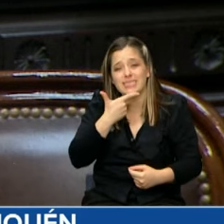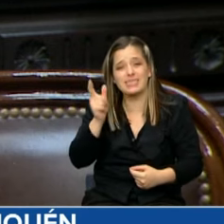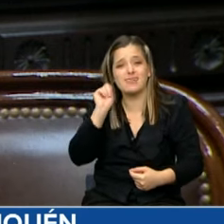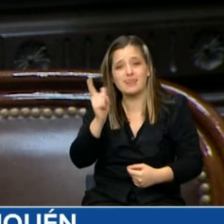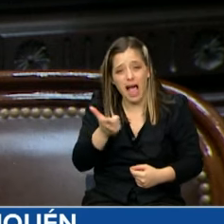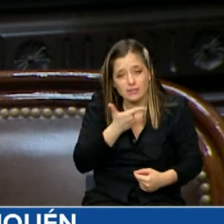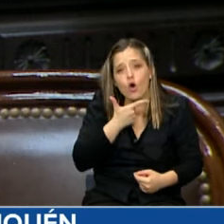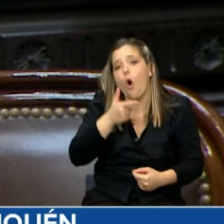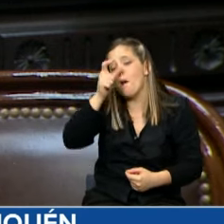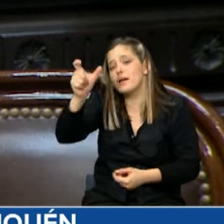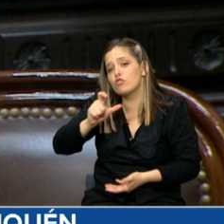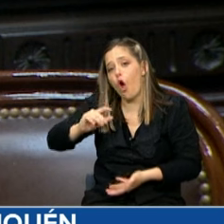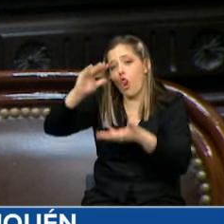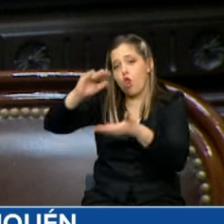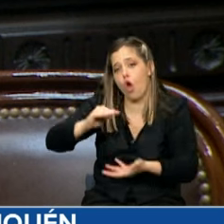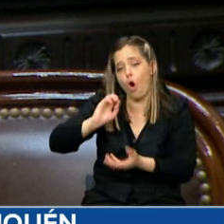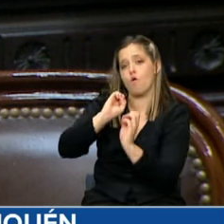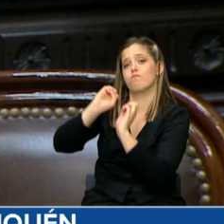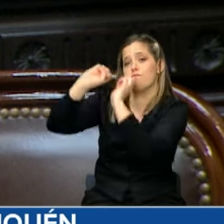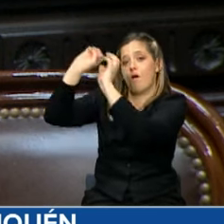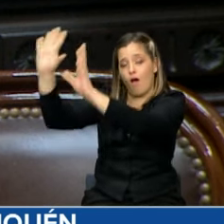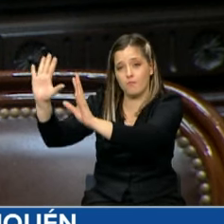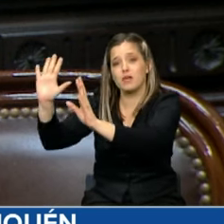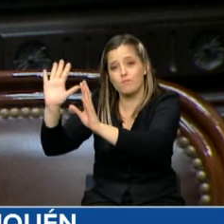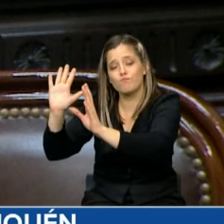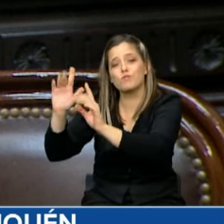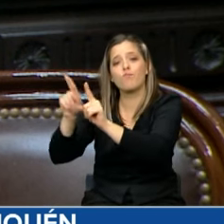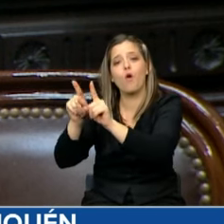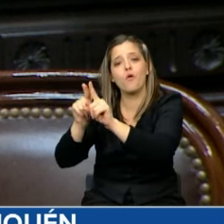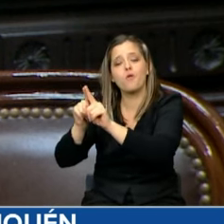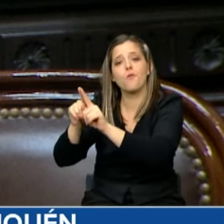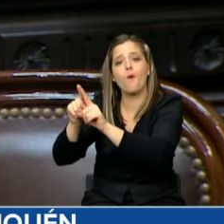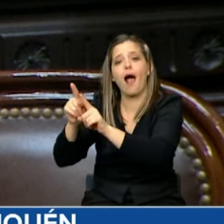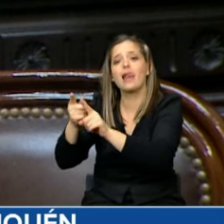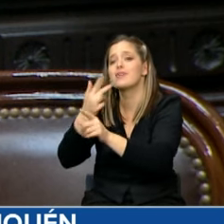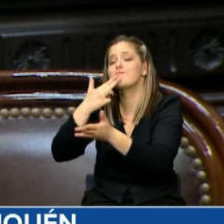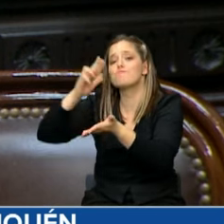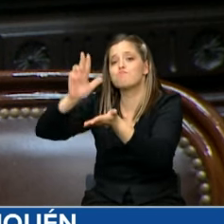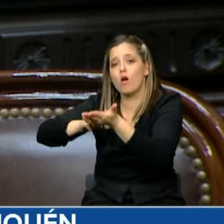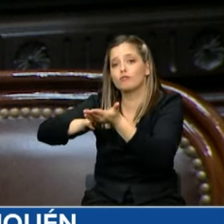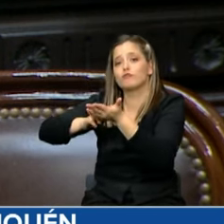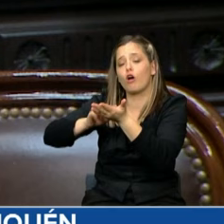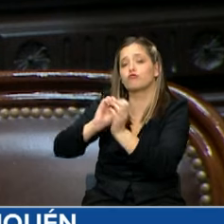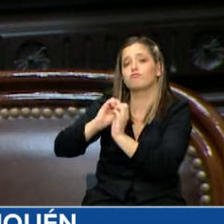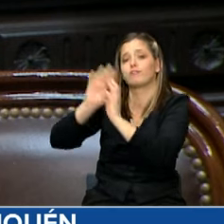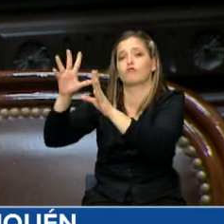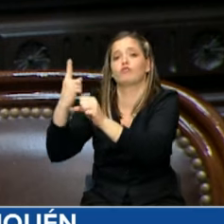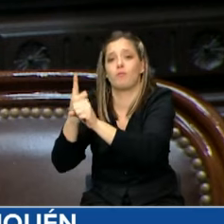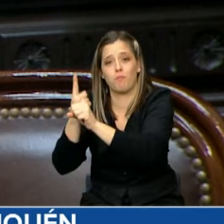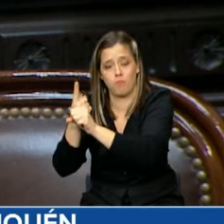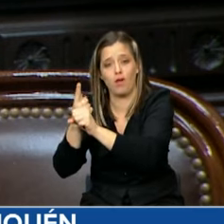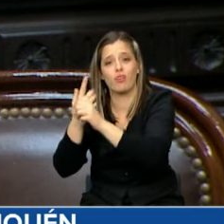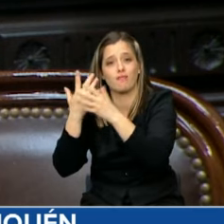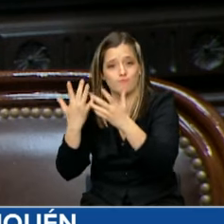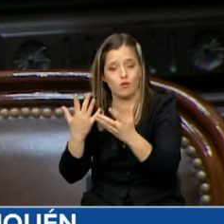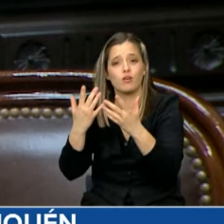barril de petróleo que exportamos no nos genera ingresos brutos por el principio de no aportar impuesto y a su vez nos liquidan las regalías